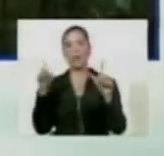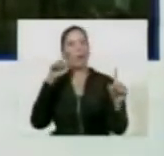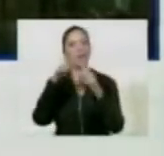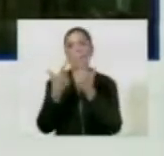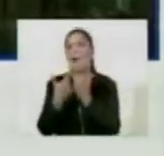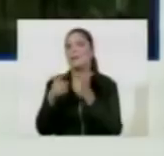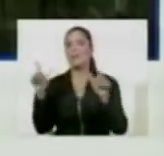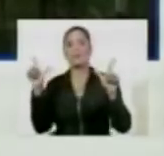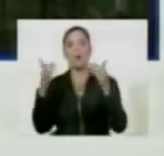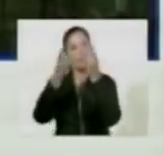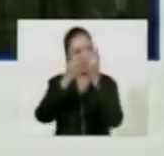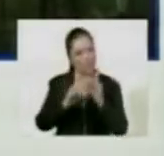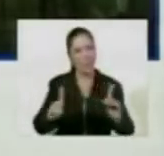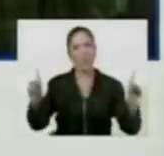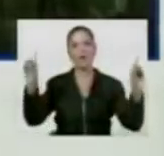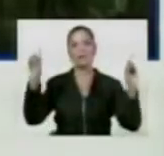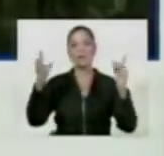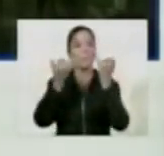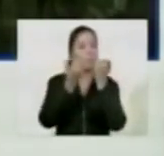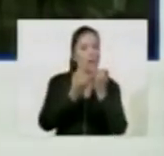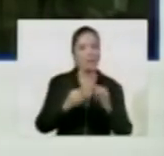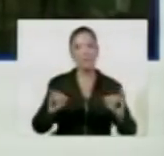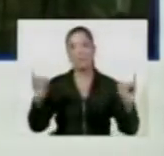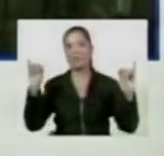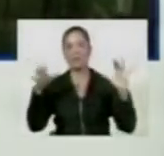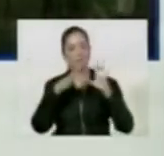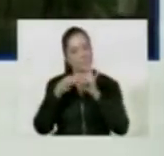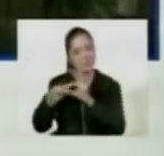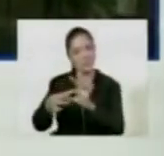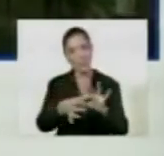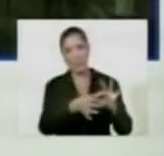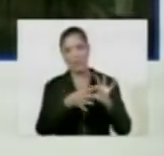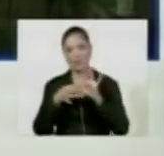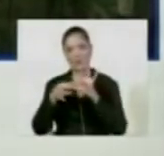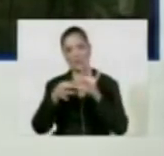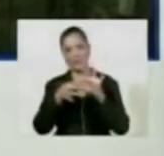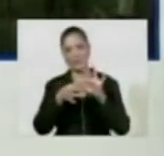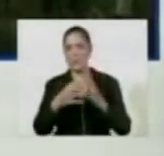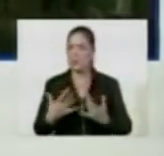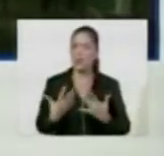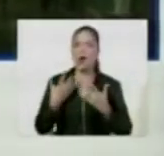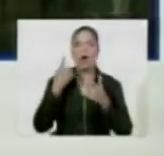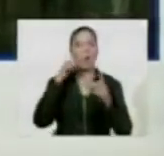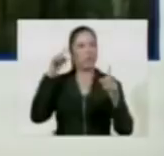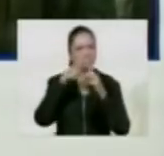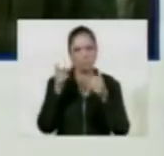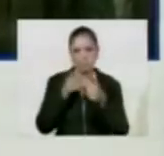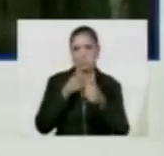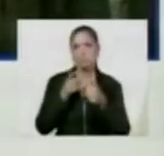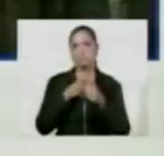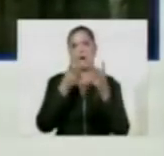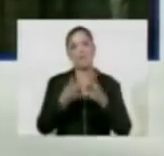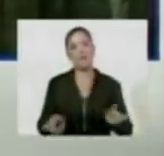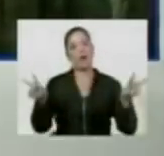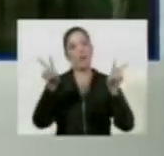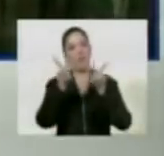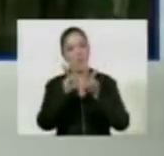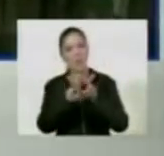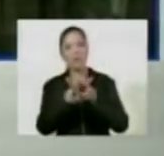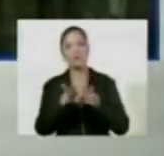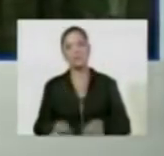la democracia, para la independencia, para la soberanía, llenas de principios, de valores, de